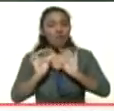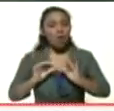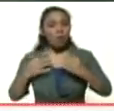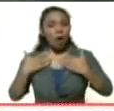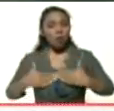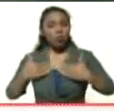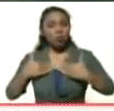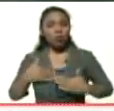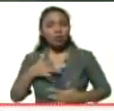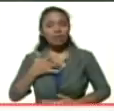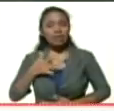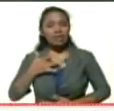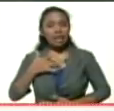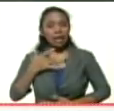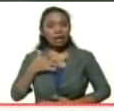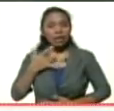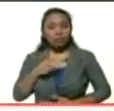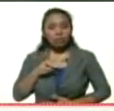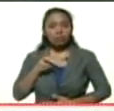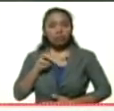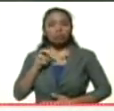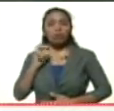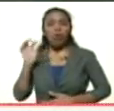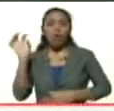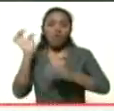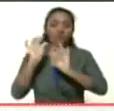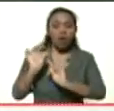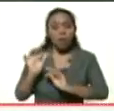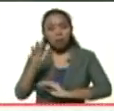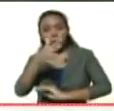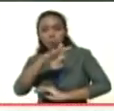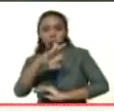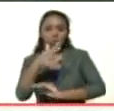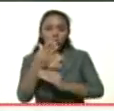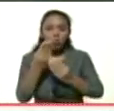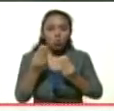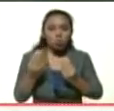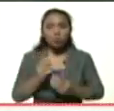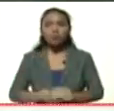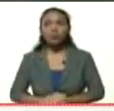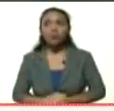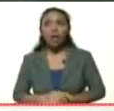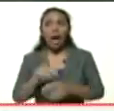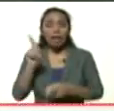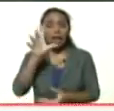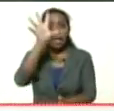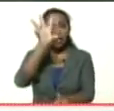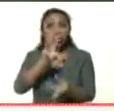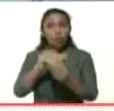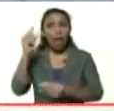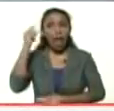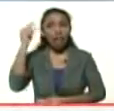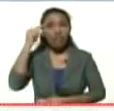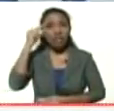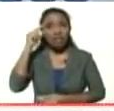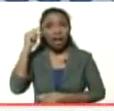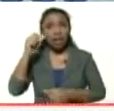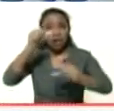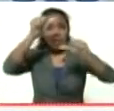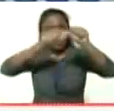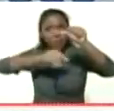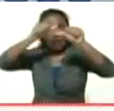o asintomática o con síntomas muy leves. Aquí está un resumen de la fecha del